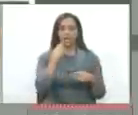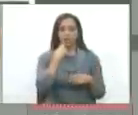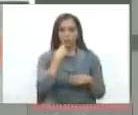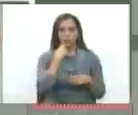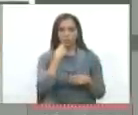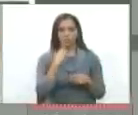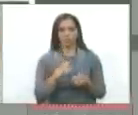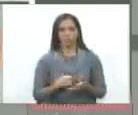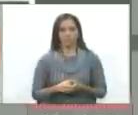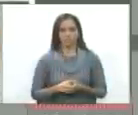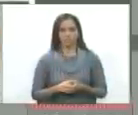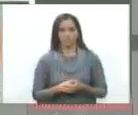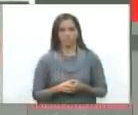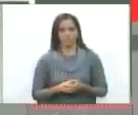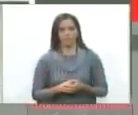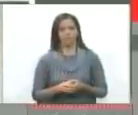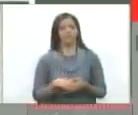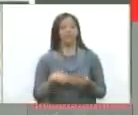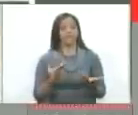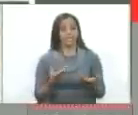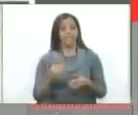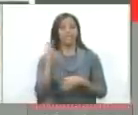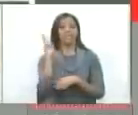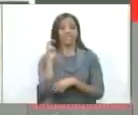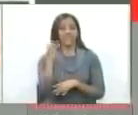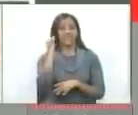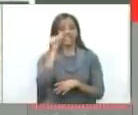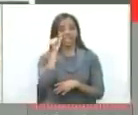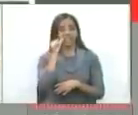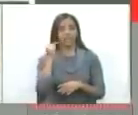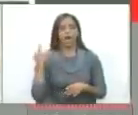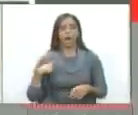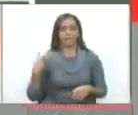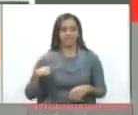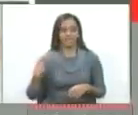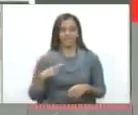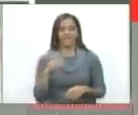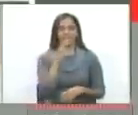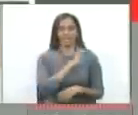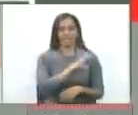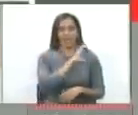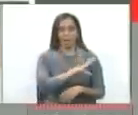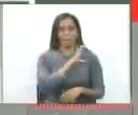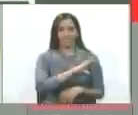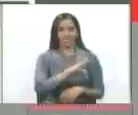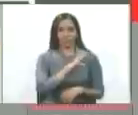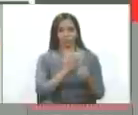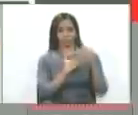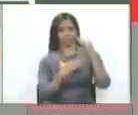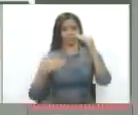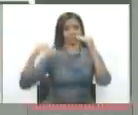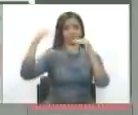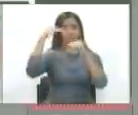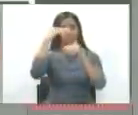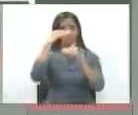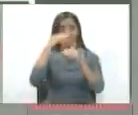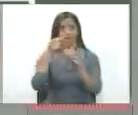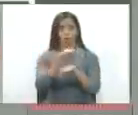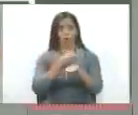Borisov, y viernes y sábado vamos a tener la comisión de alto nivel